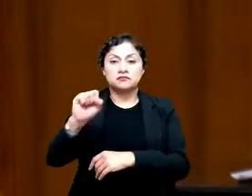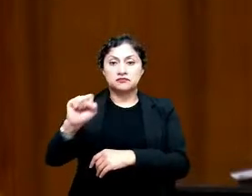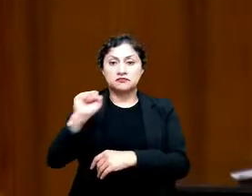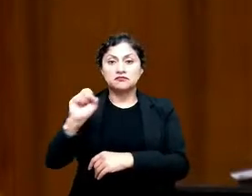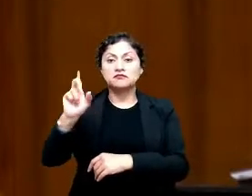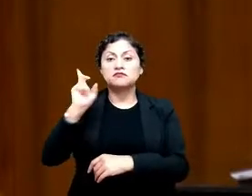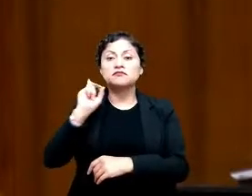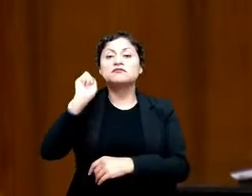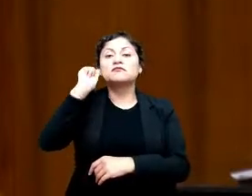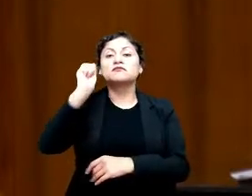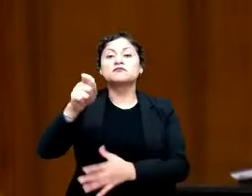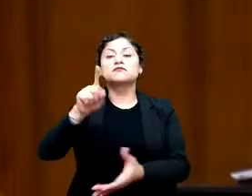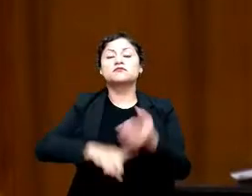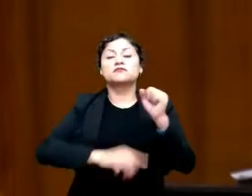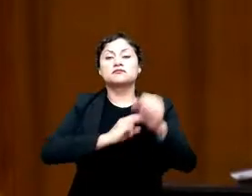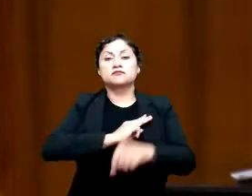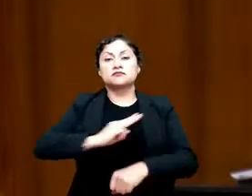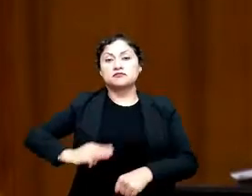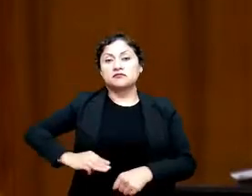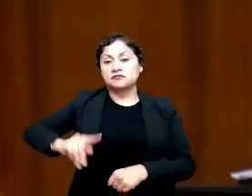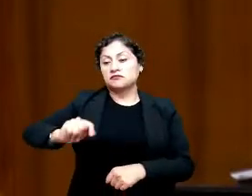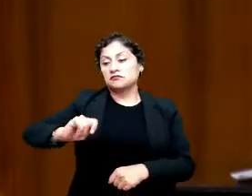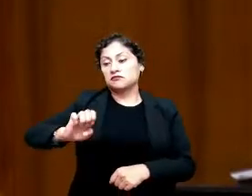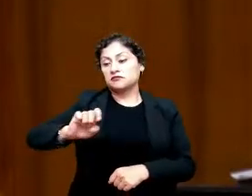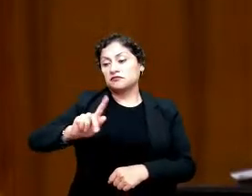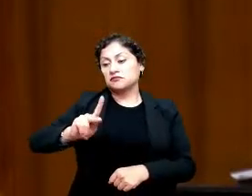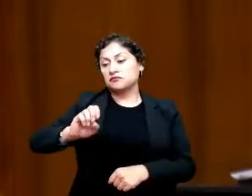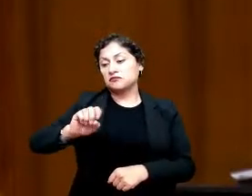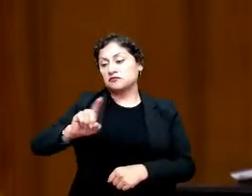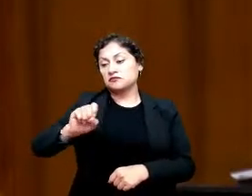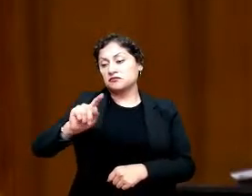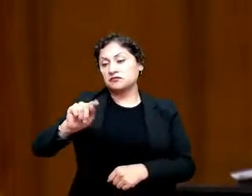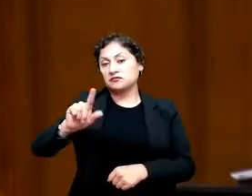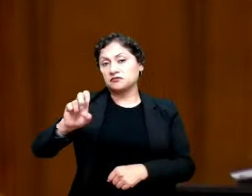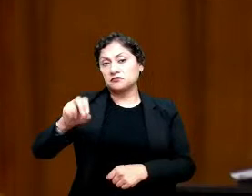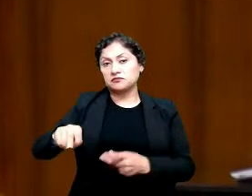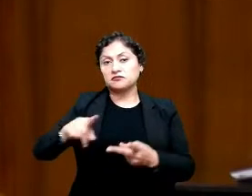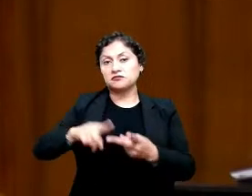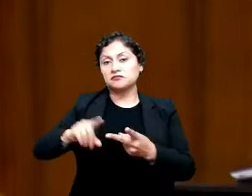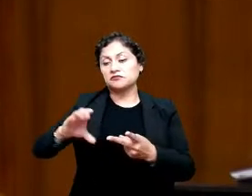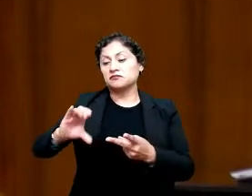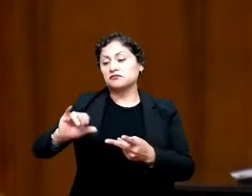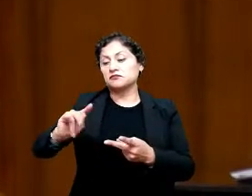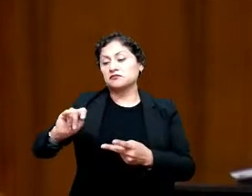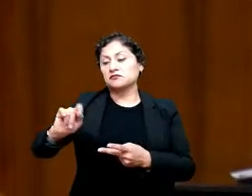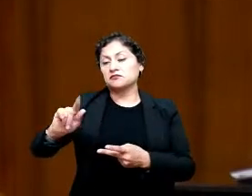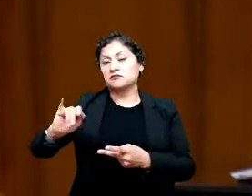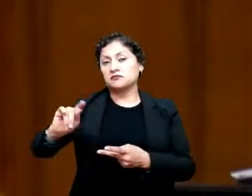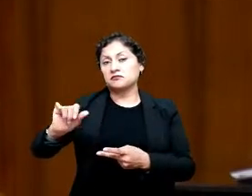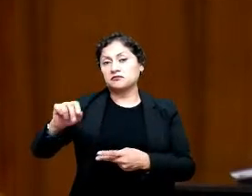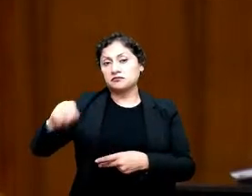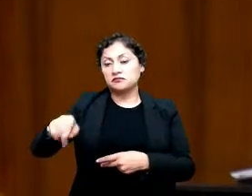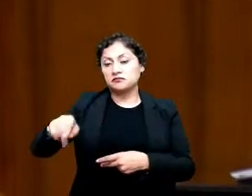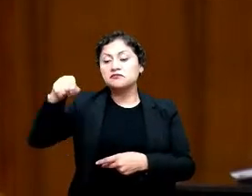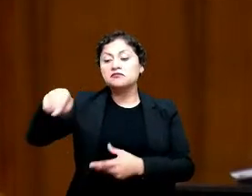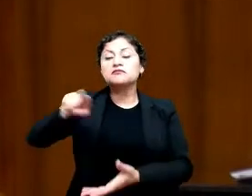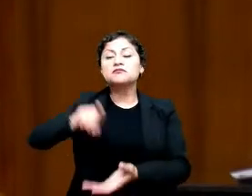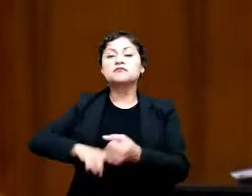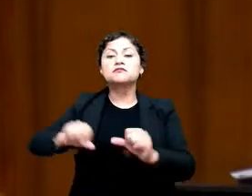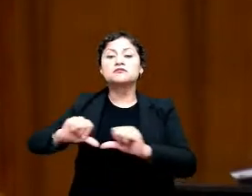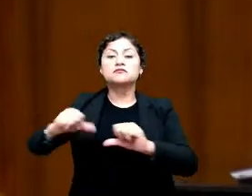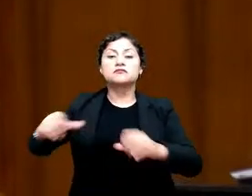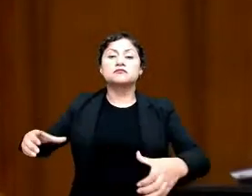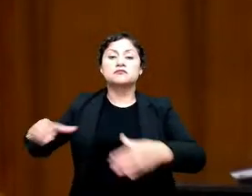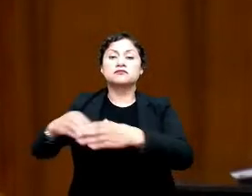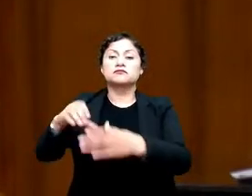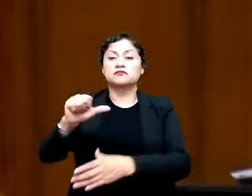los municipios de Tepozotlán y Cuautitlán Izcalli hay una asociación llamada ACME, que el pasado viernes